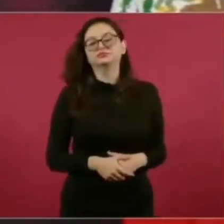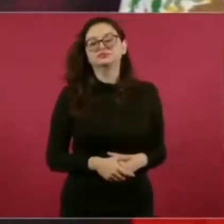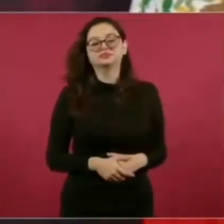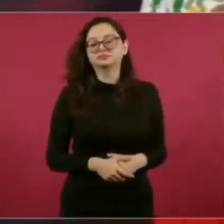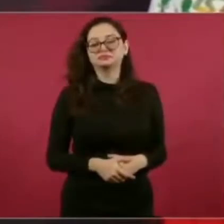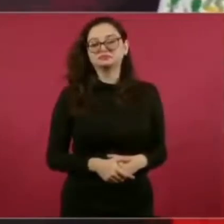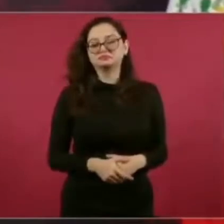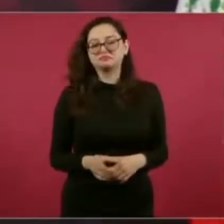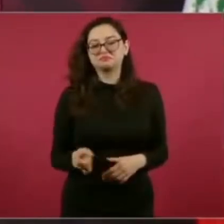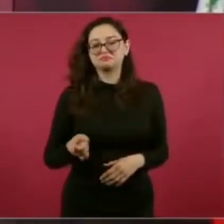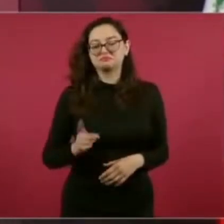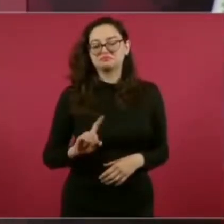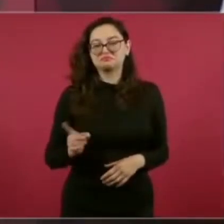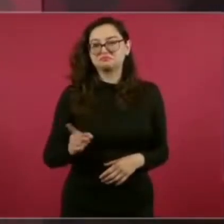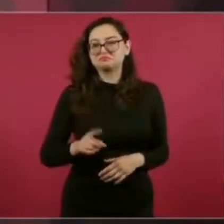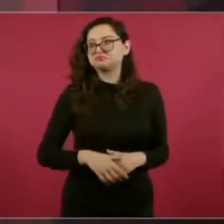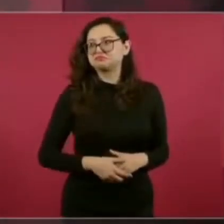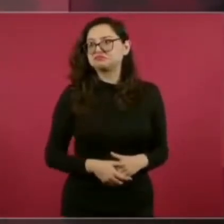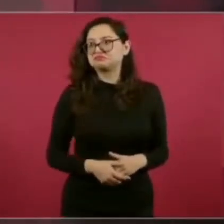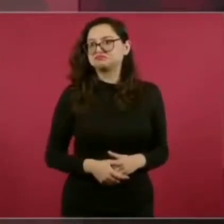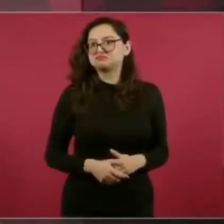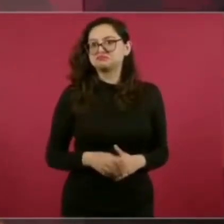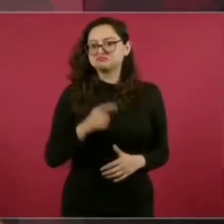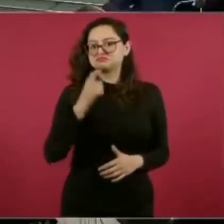con todo. Sí.